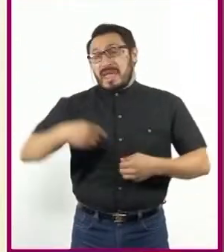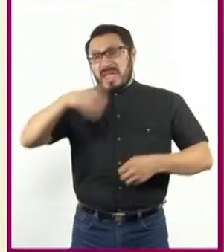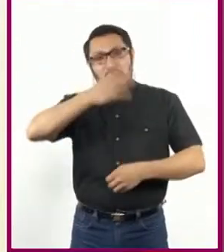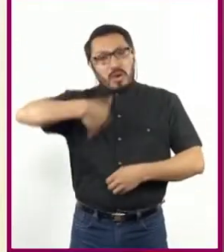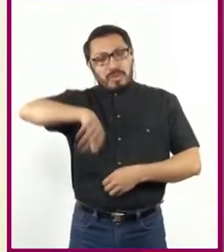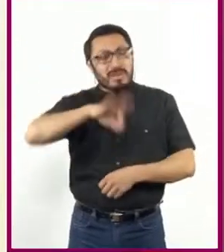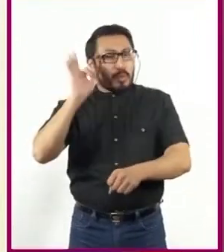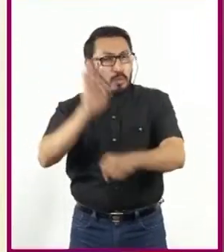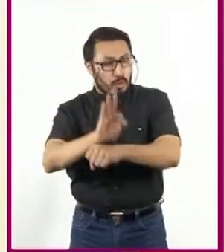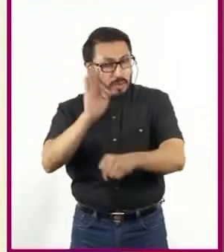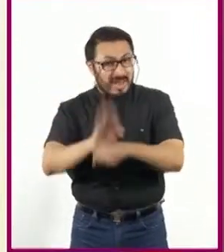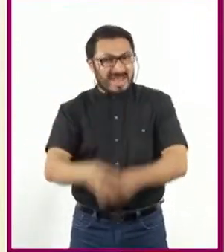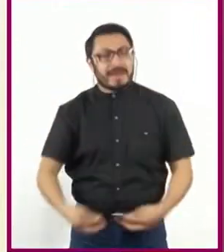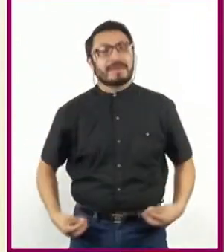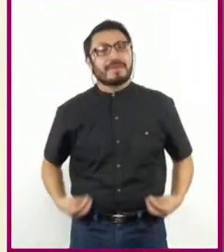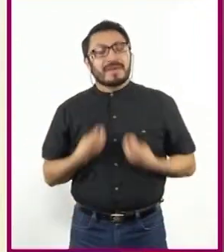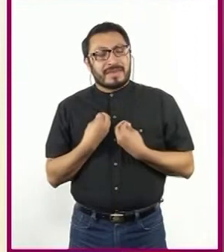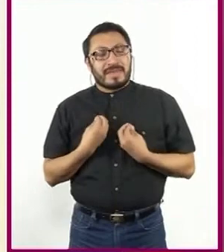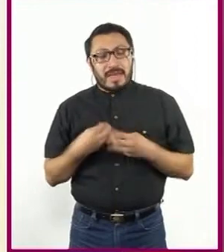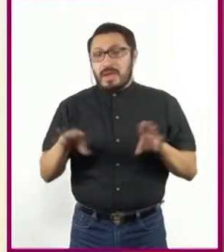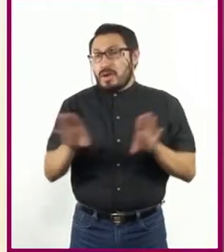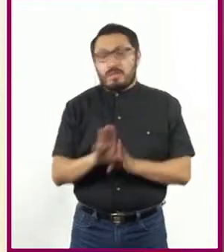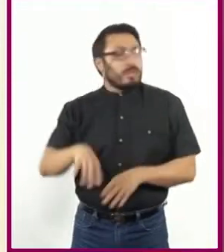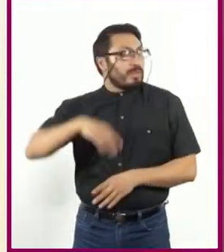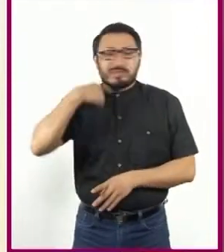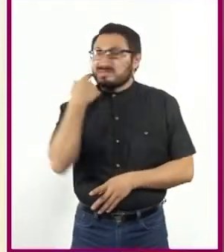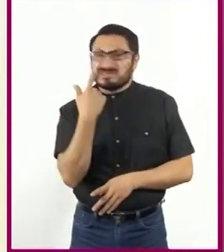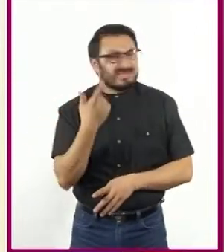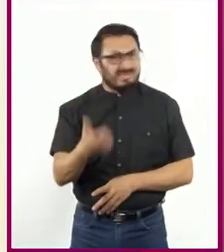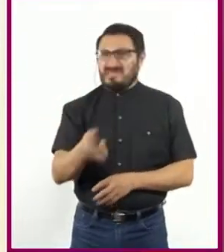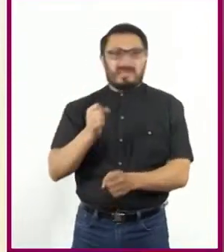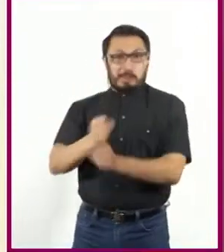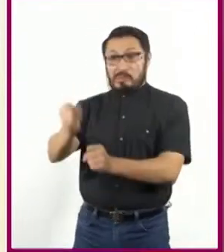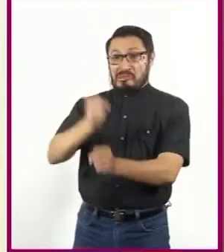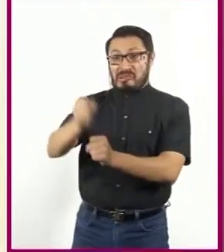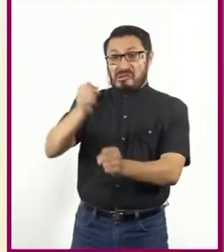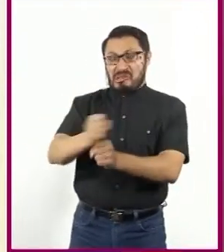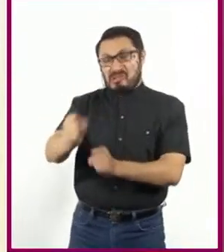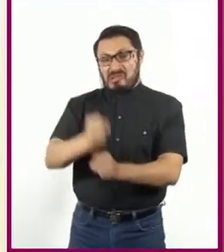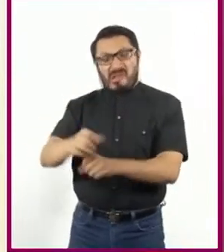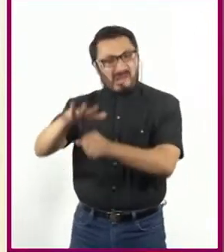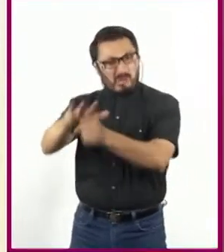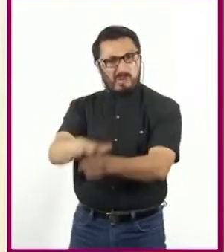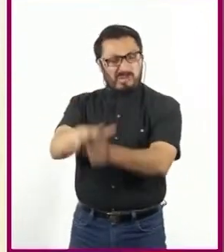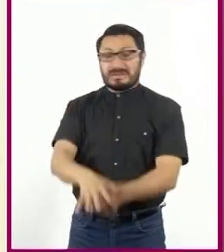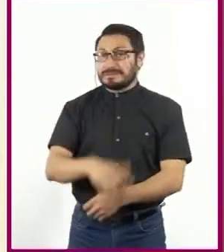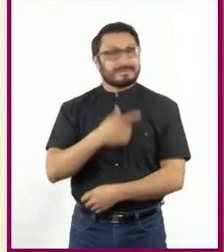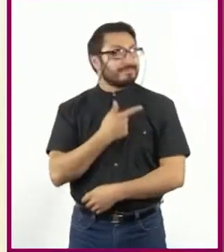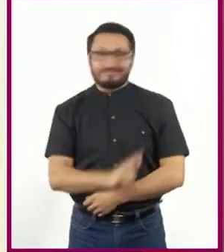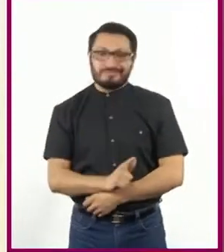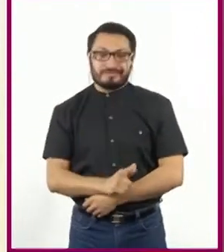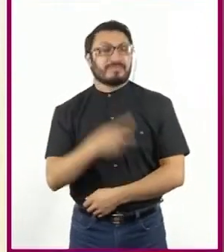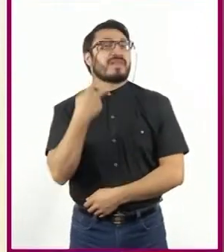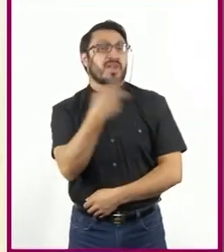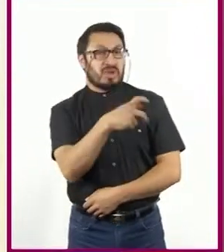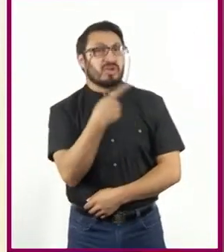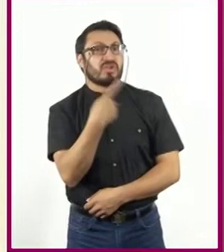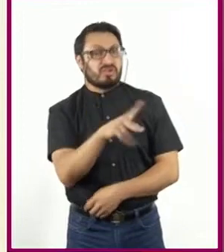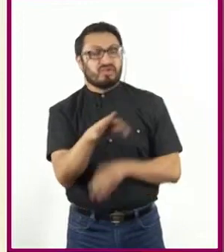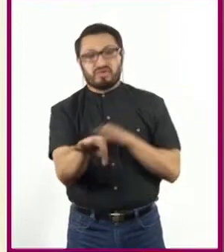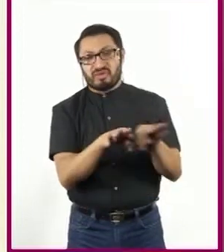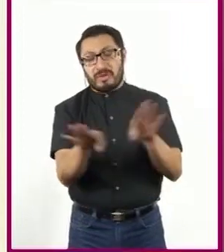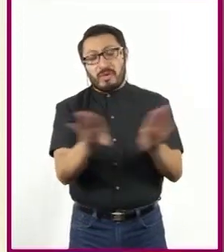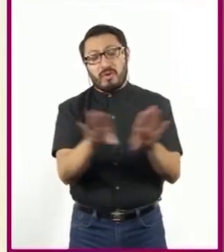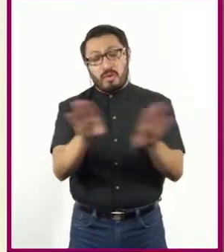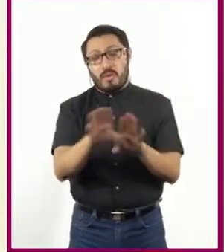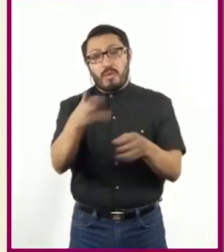a toda costa, repudiando las expresiones de violencia y represión. Por ello, es que su obra es un referente que invita a